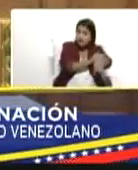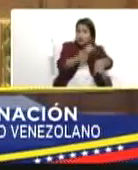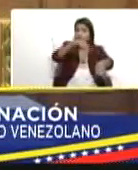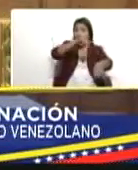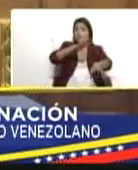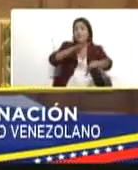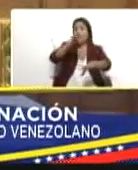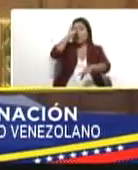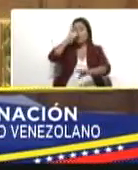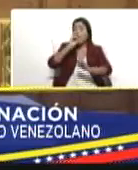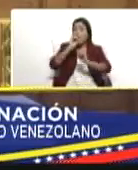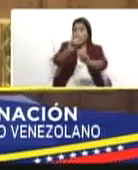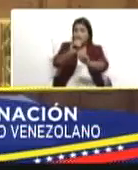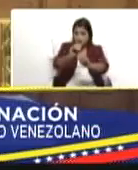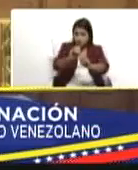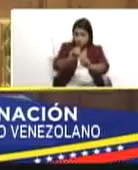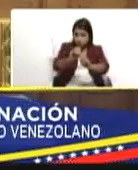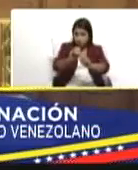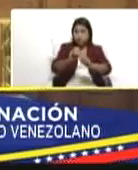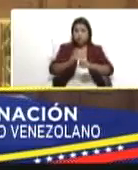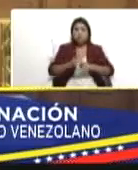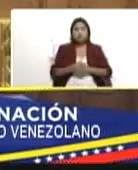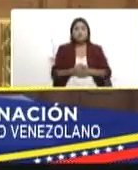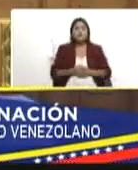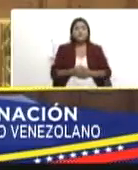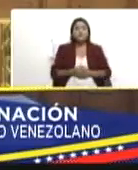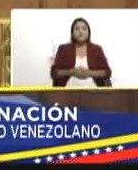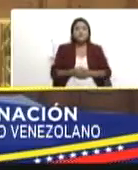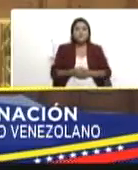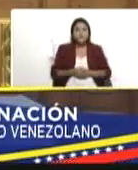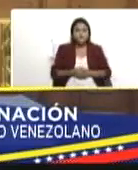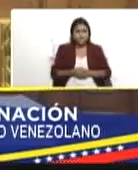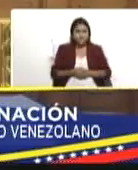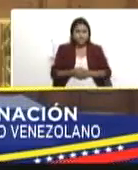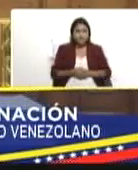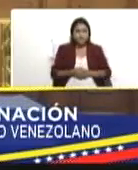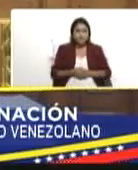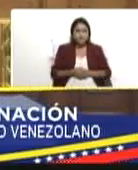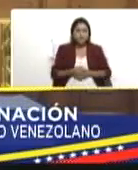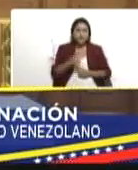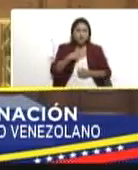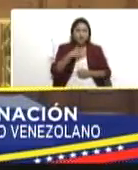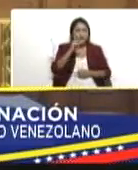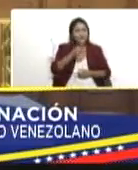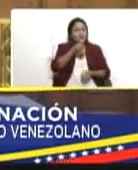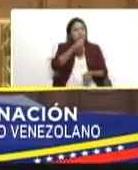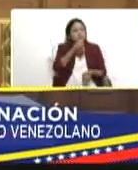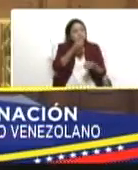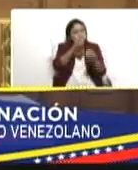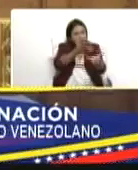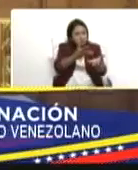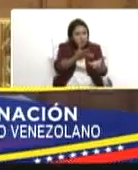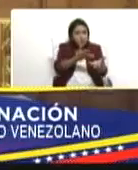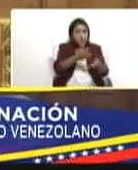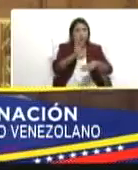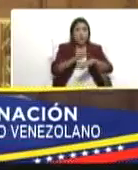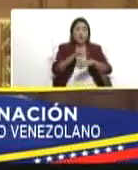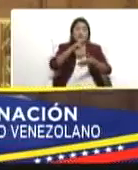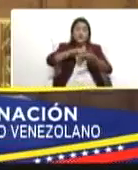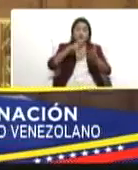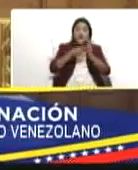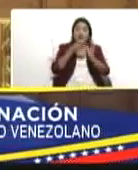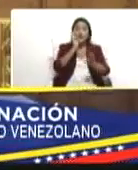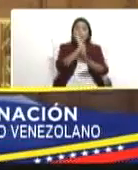avisada nos garantiza la victoria tenía que decir esto porque tiene que ver con la seguridad